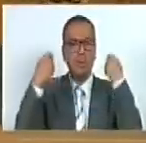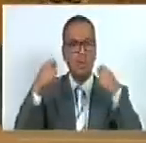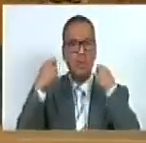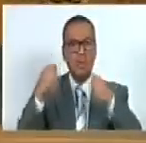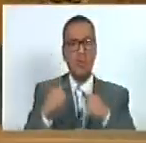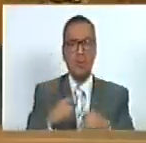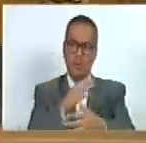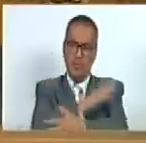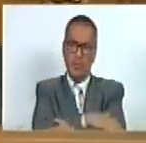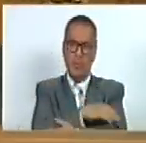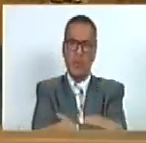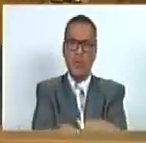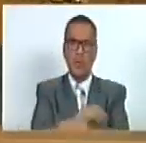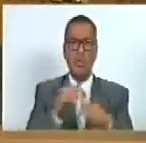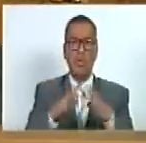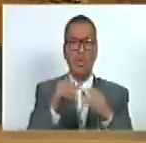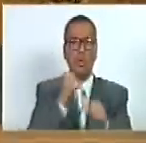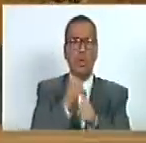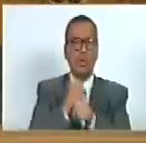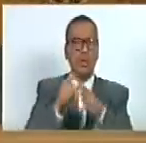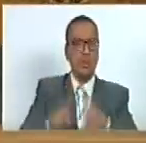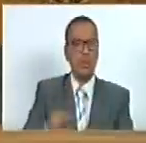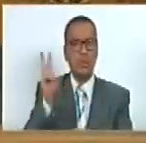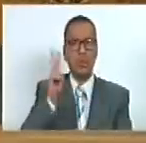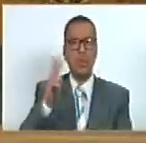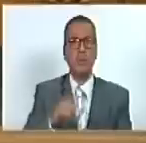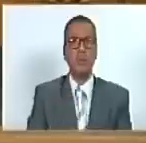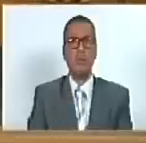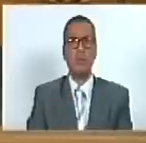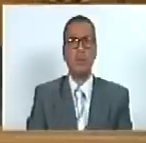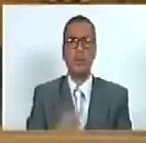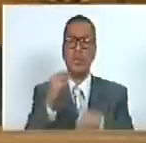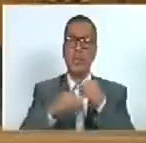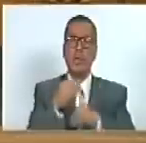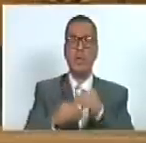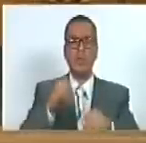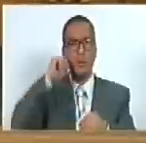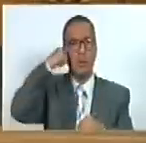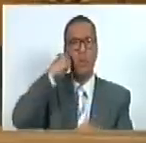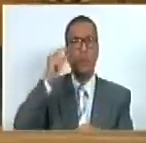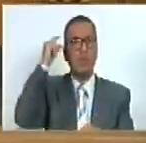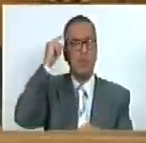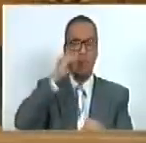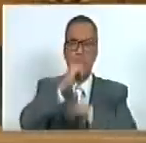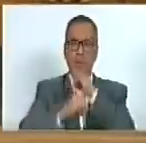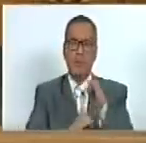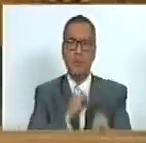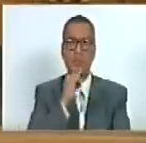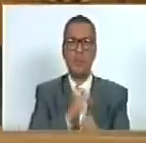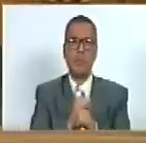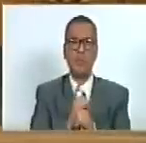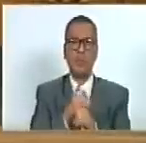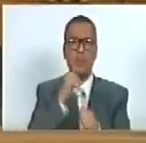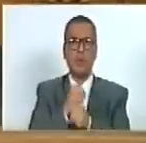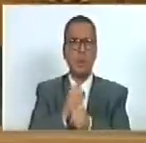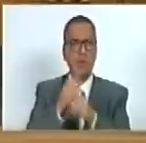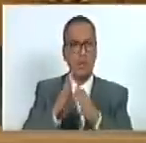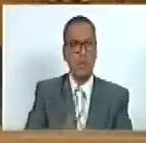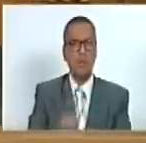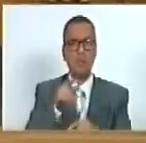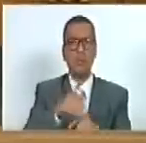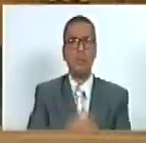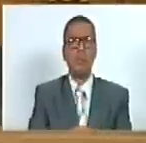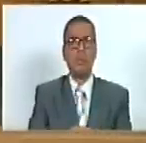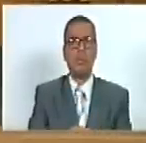y felicitar a la clase obrera venezolana con motivo a conmemorarse el Día Internacional de la Trabajadora y el